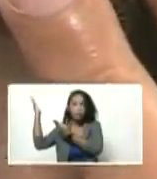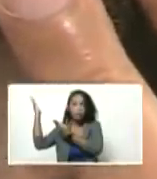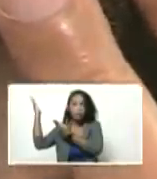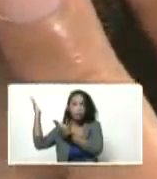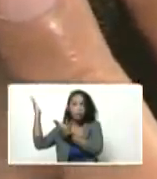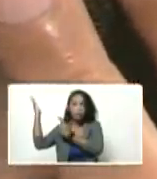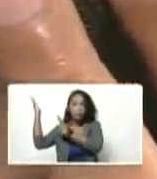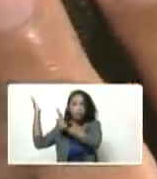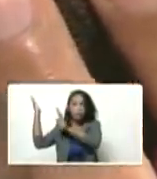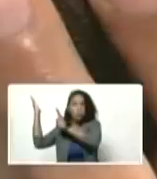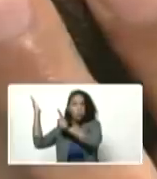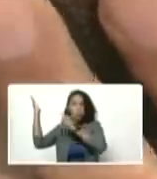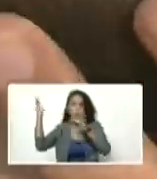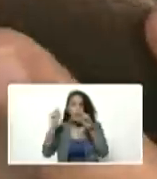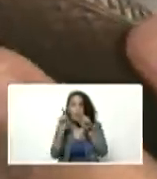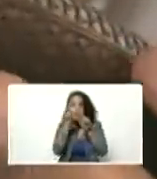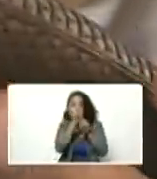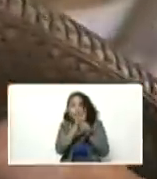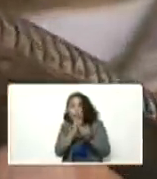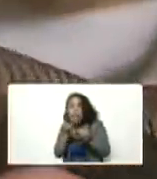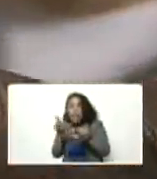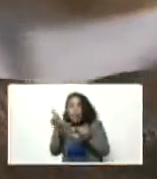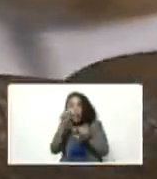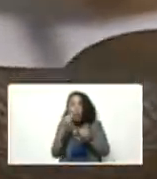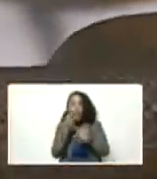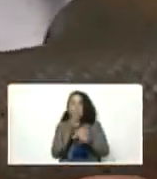Bolívar, ahí está, al lado de mi dedo.